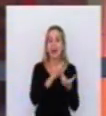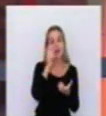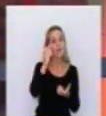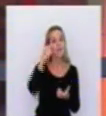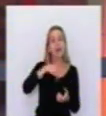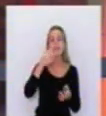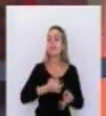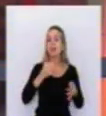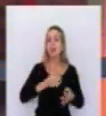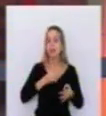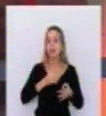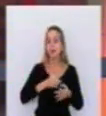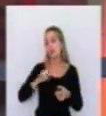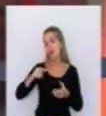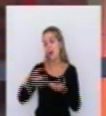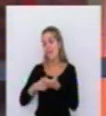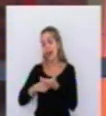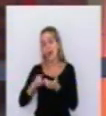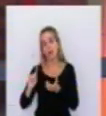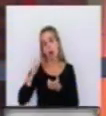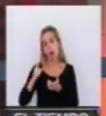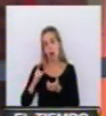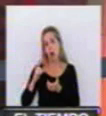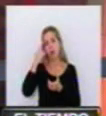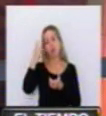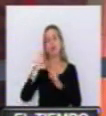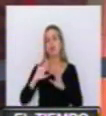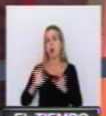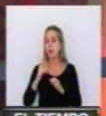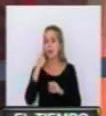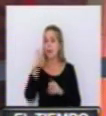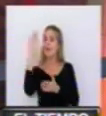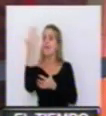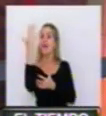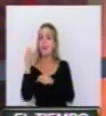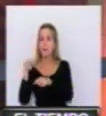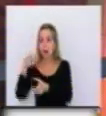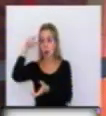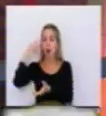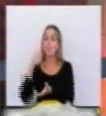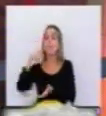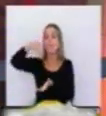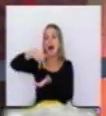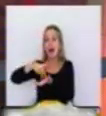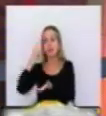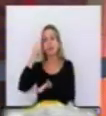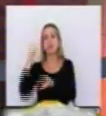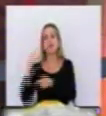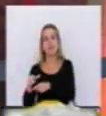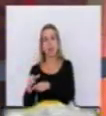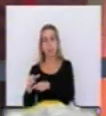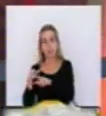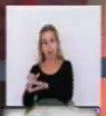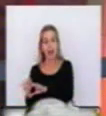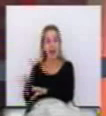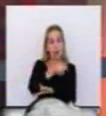estaba parado frente al espejo y se pegó un tiro. Desde el otro lado, Arroyo Salgado va a insistir, va a decir que hubo una tercera